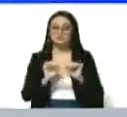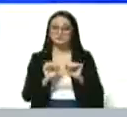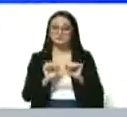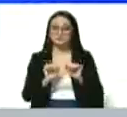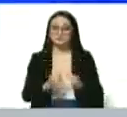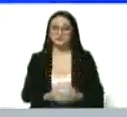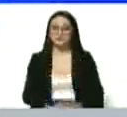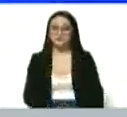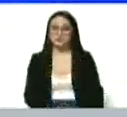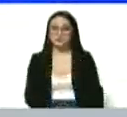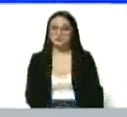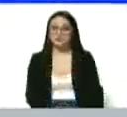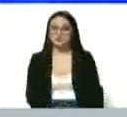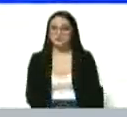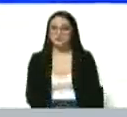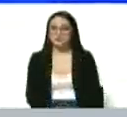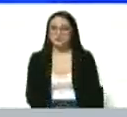aguerridamente.